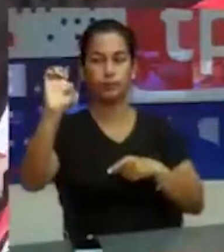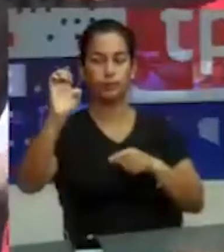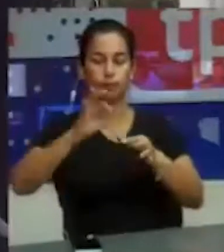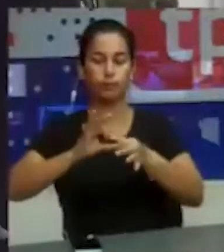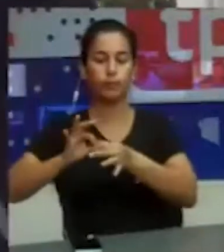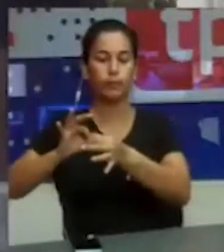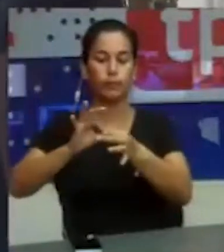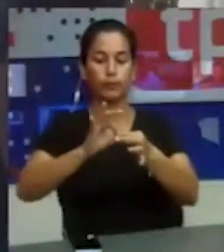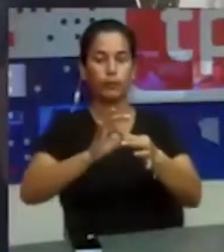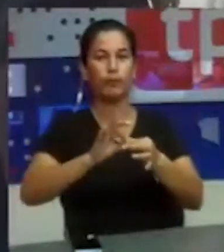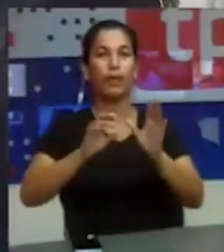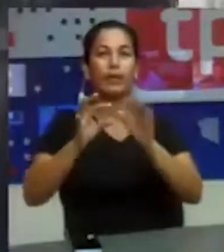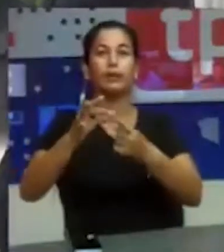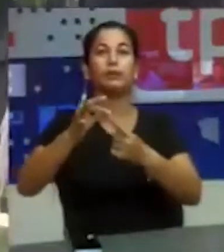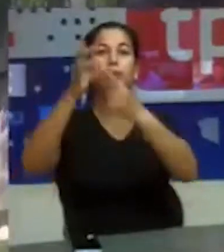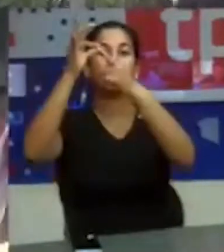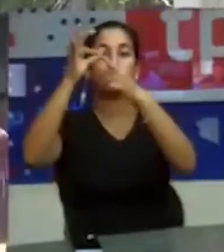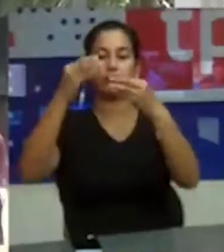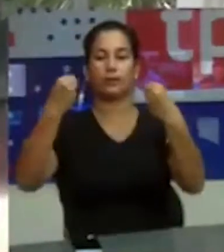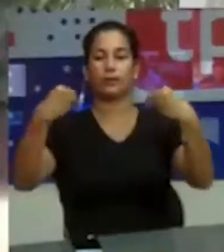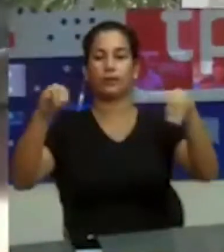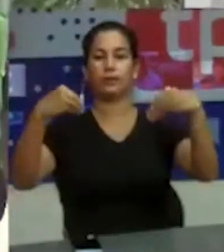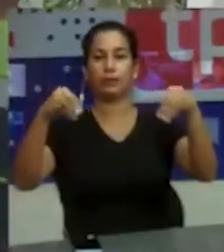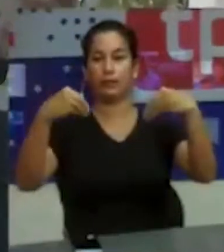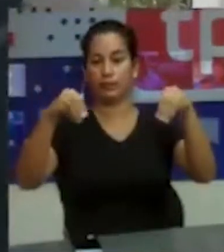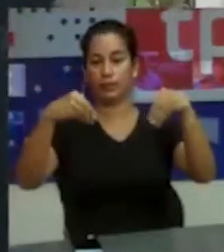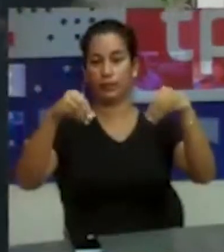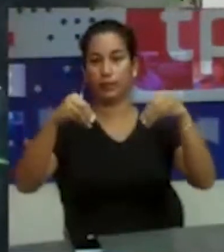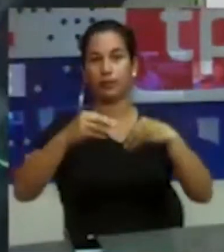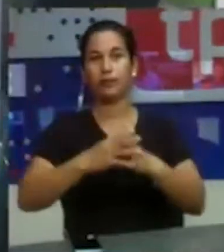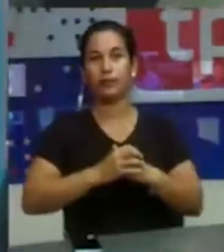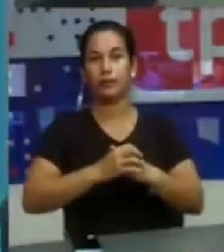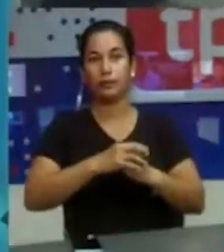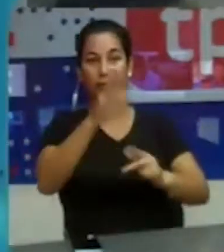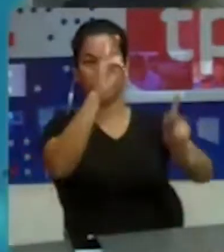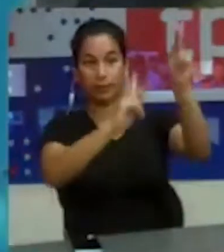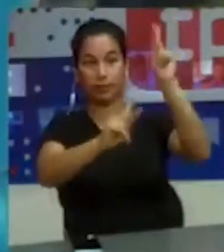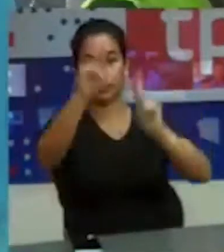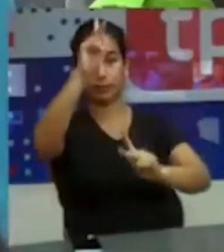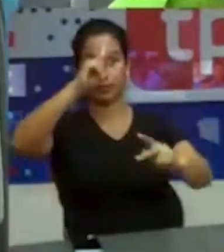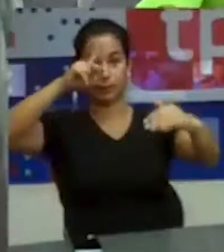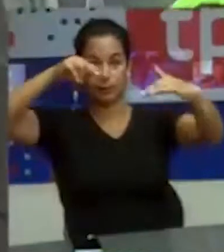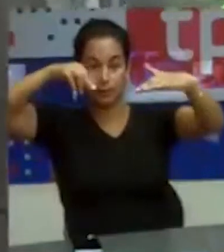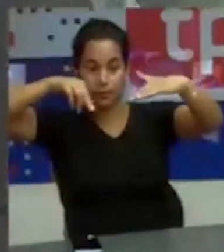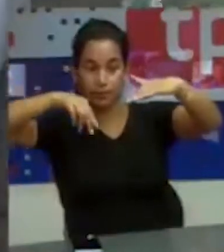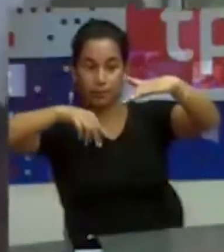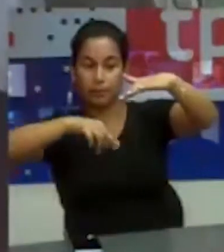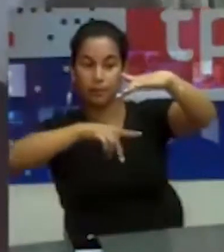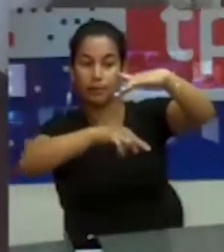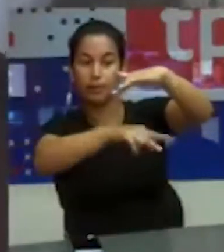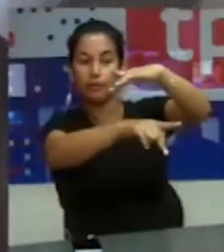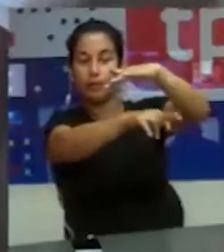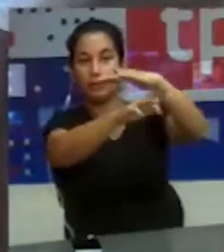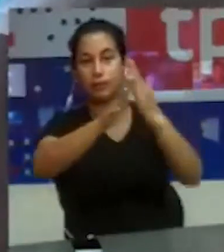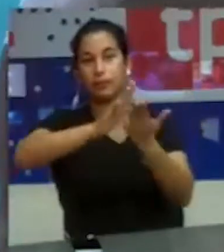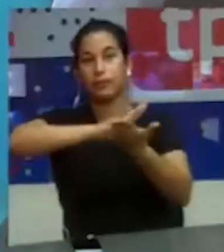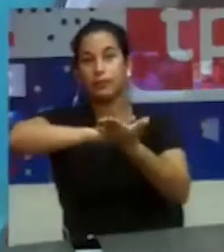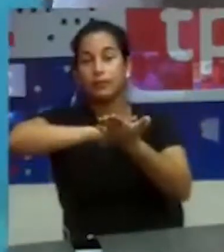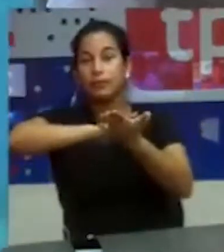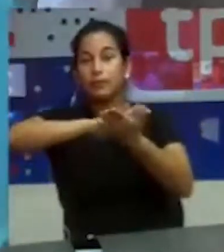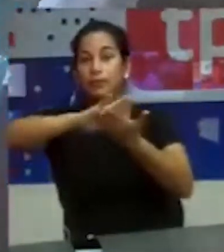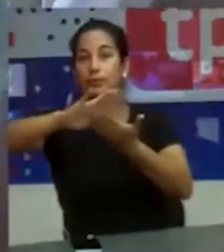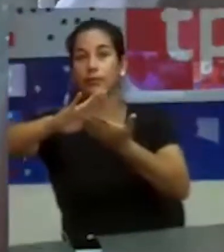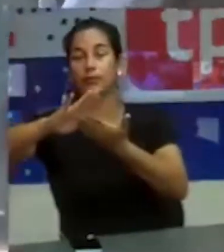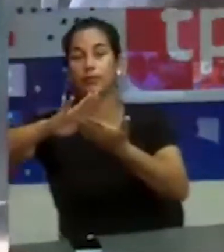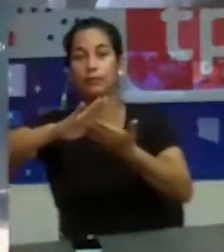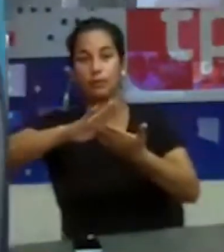mercados. La gente que quiera pasar por este túnel de desinfección, sabemos que